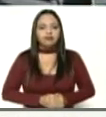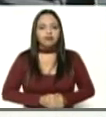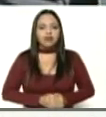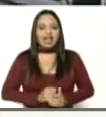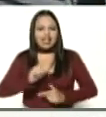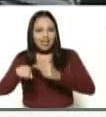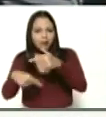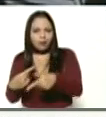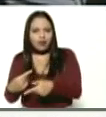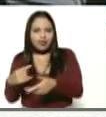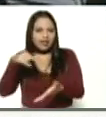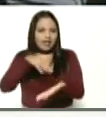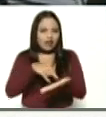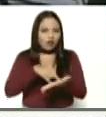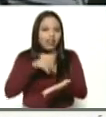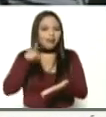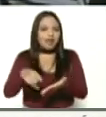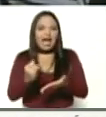después de Carabobo también